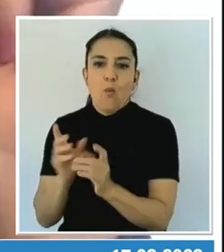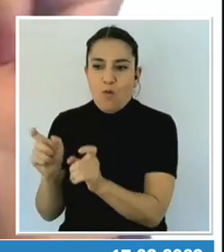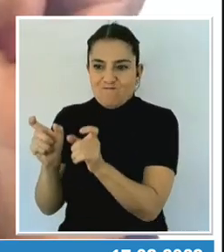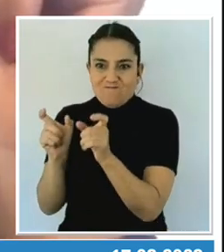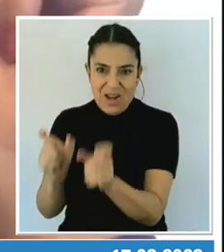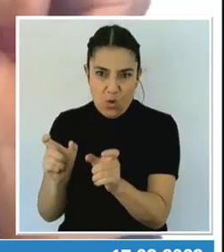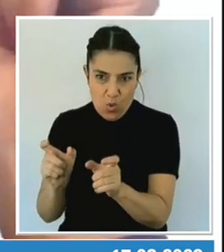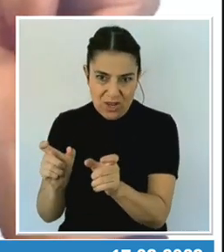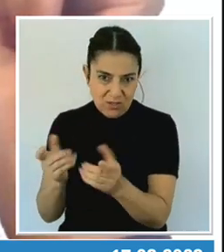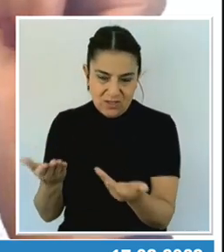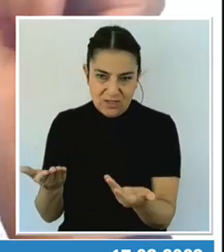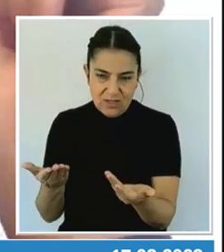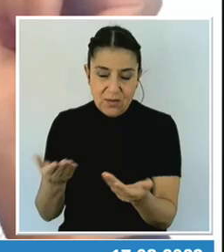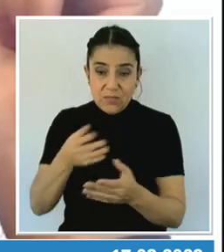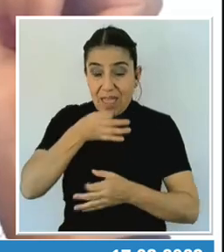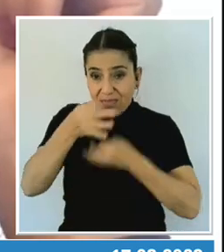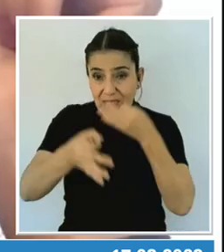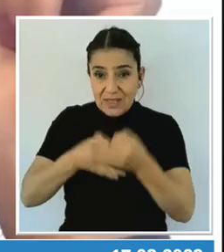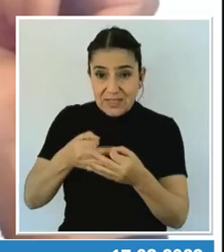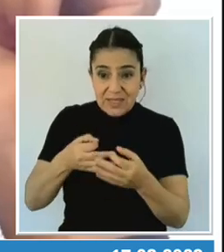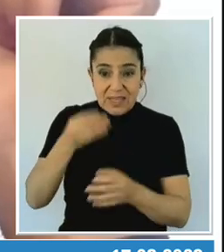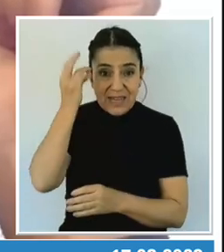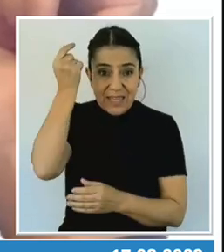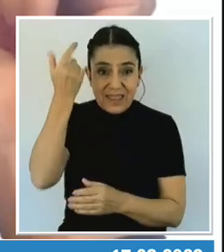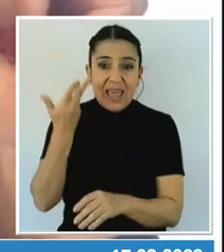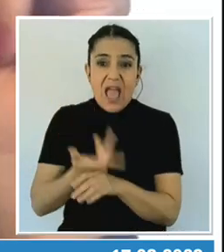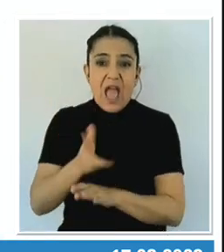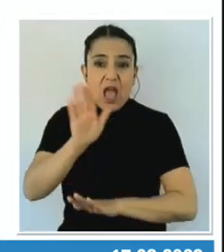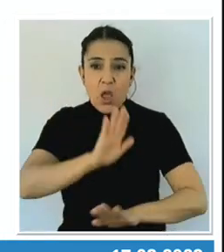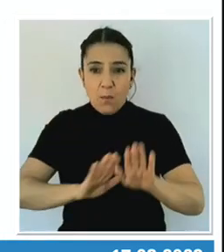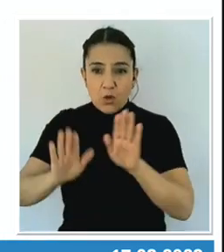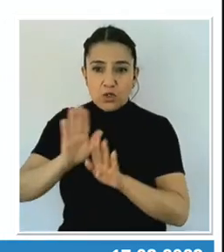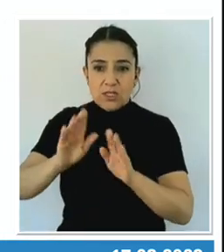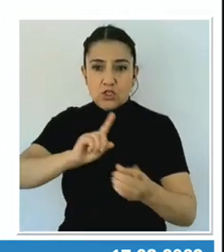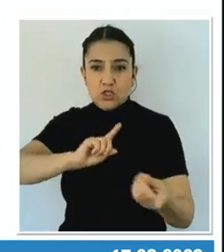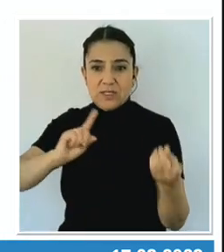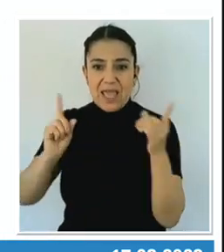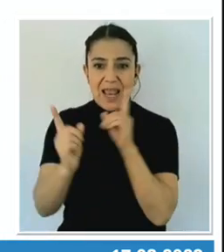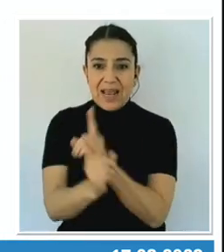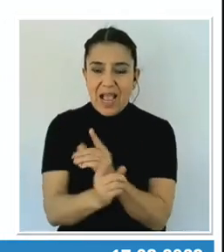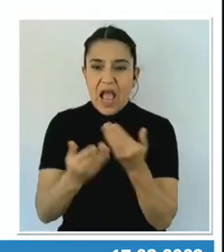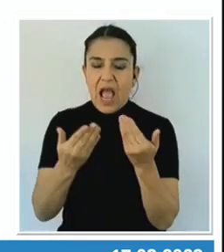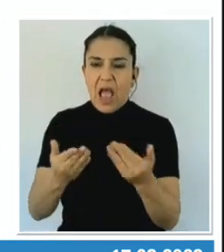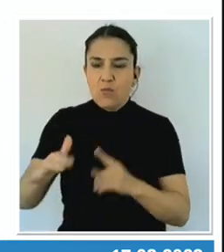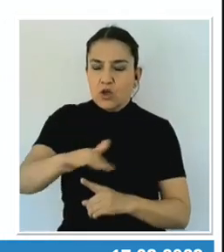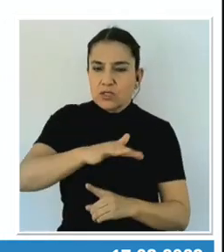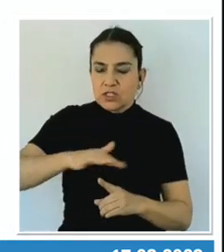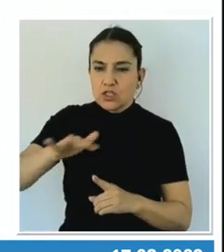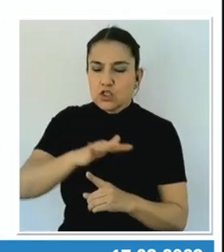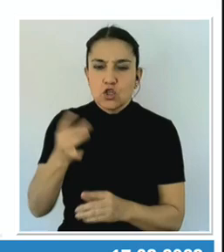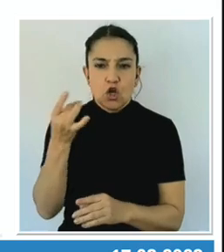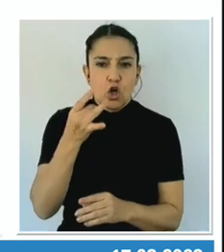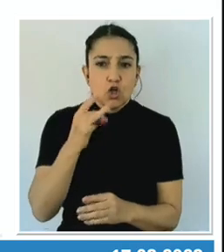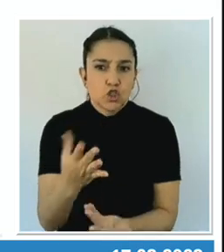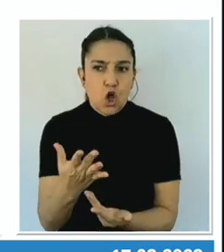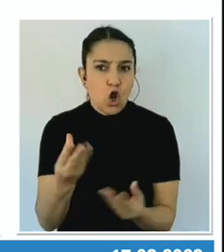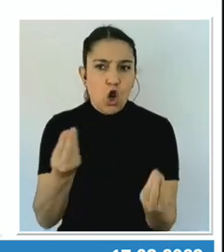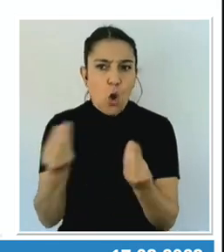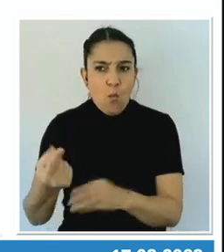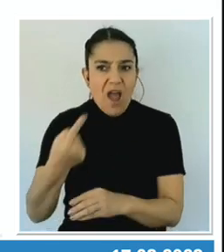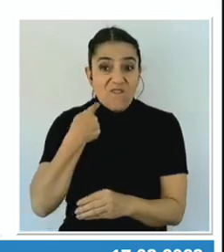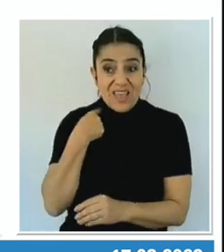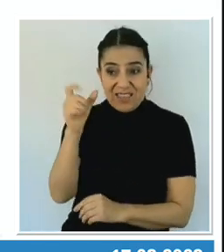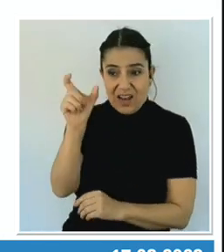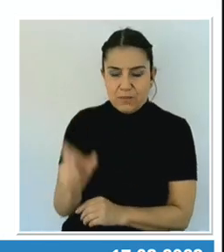idea de que hay una protección contra el cambio de las circunstancias atendiendo solo al perjuicio producido en alguien y sus expectativas de que